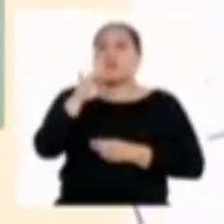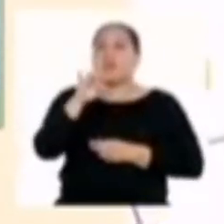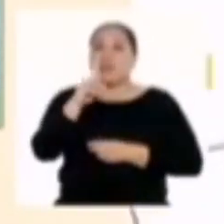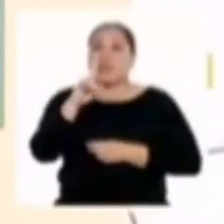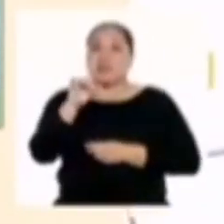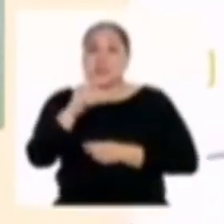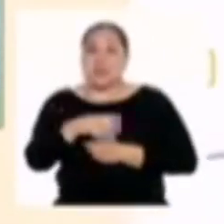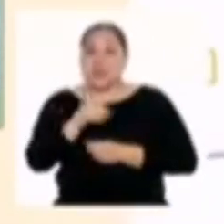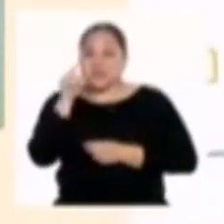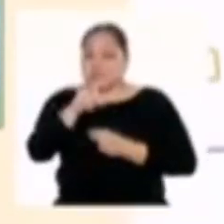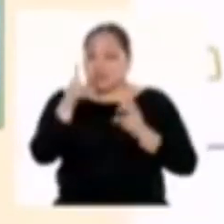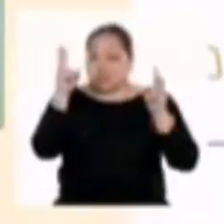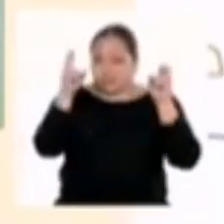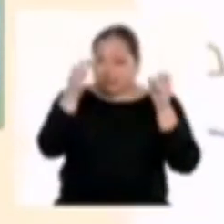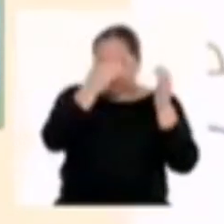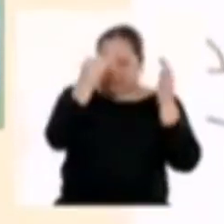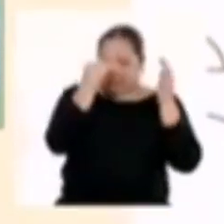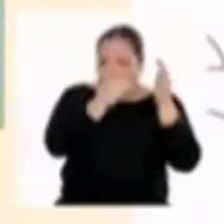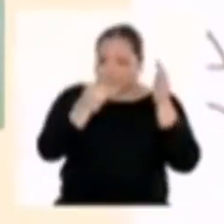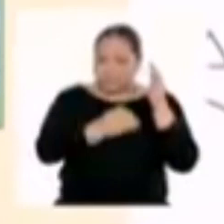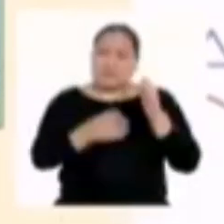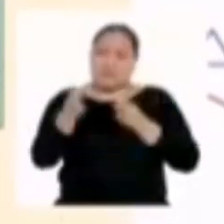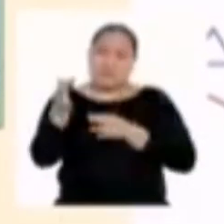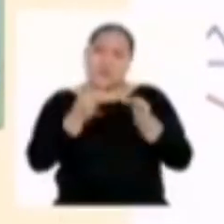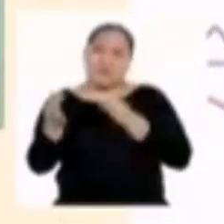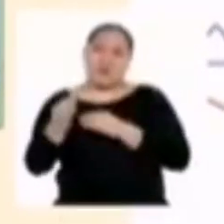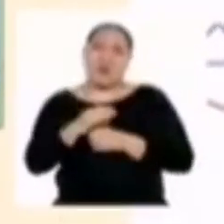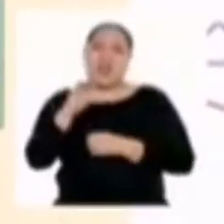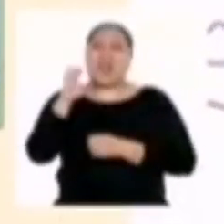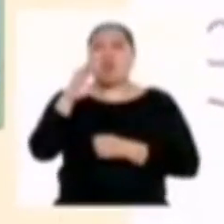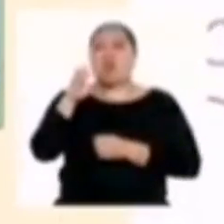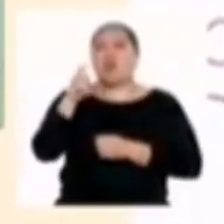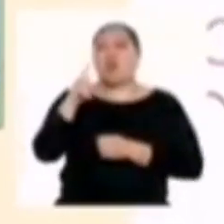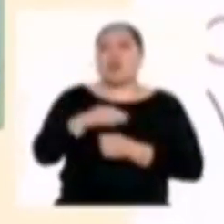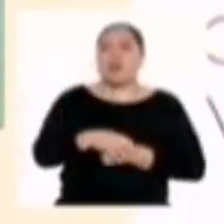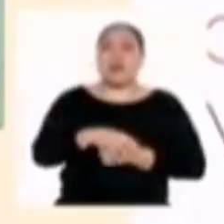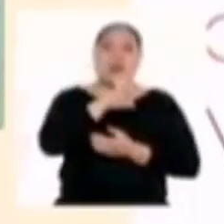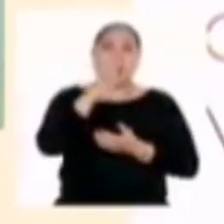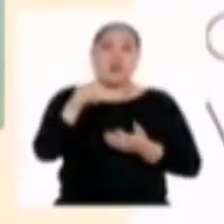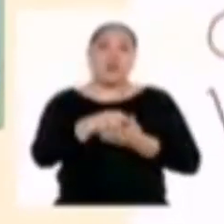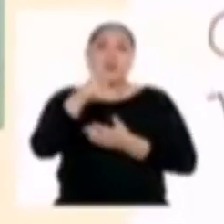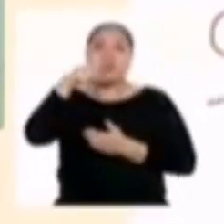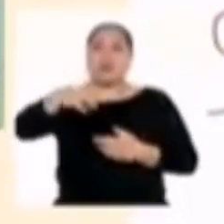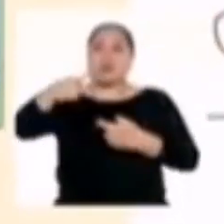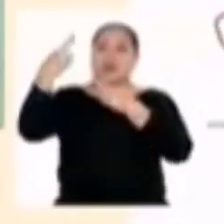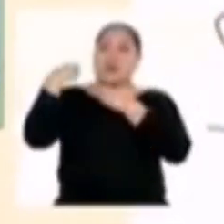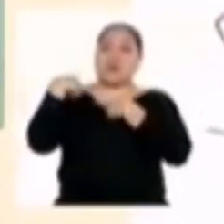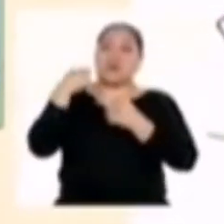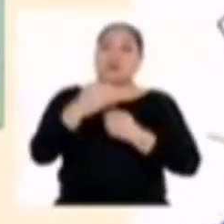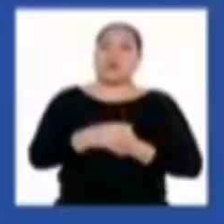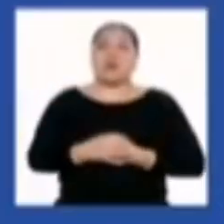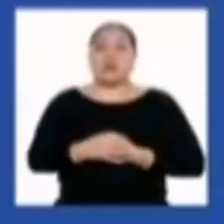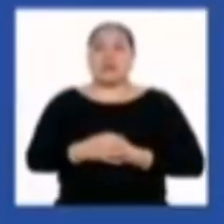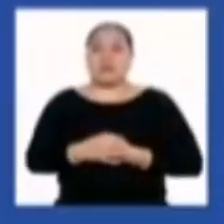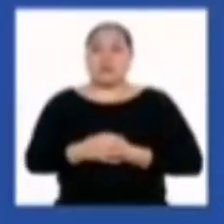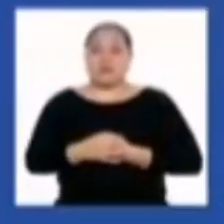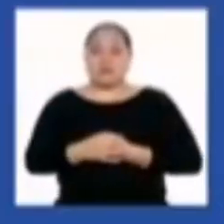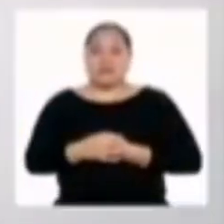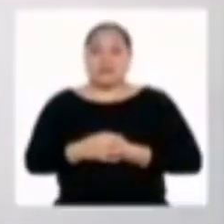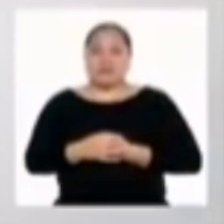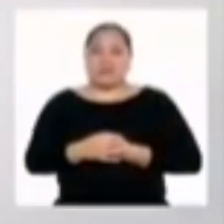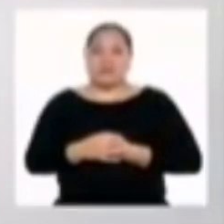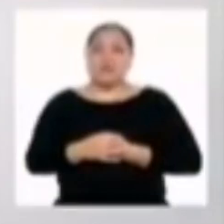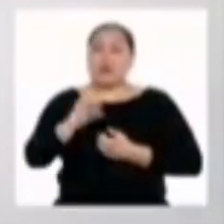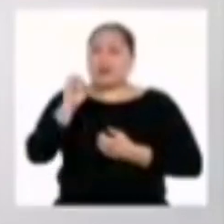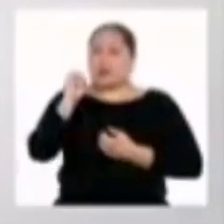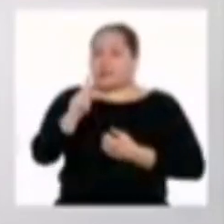deducir que es un texto que hablará de la biodiversidad, la ecología y de que todos debemos ser responsables de su cuidado.